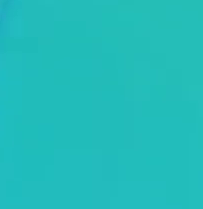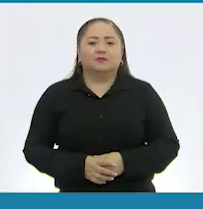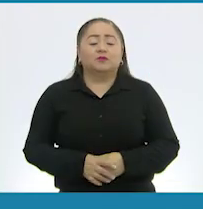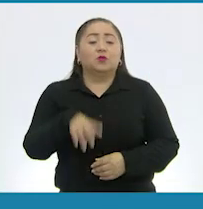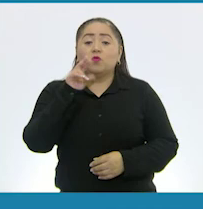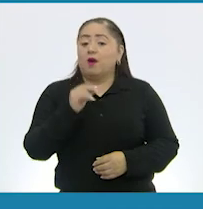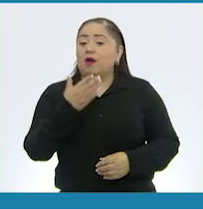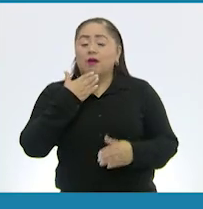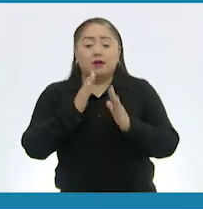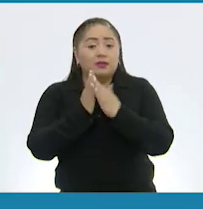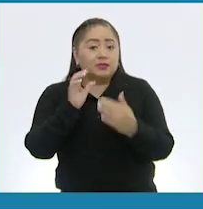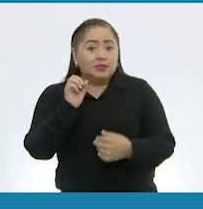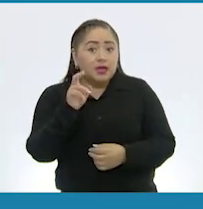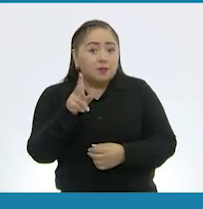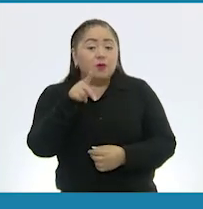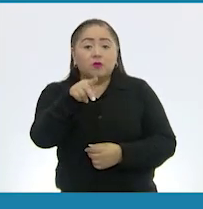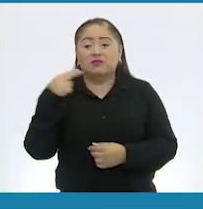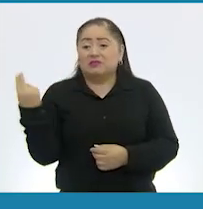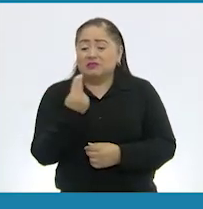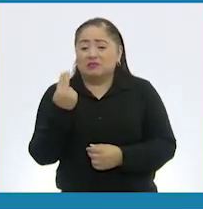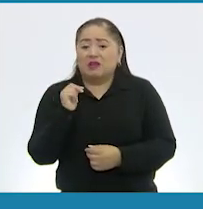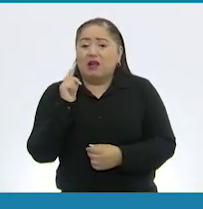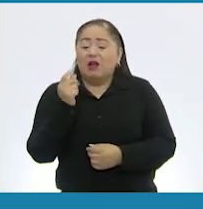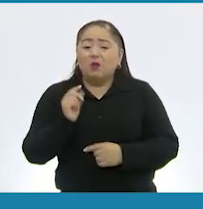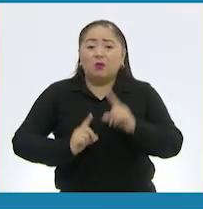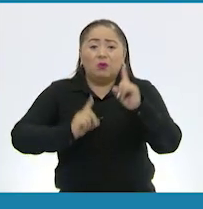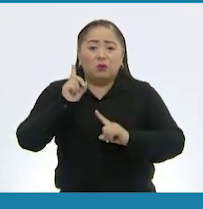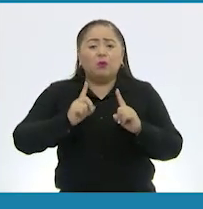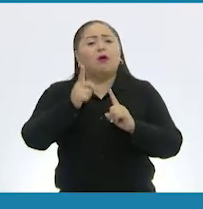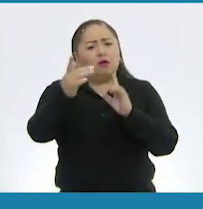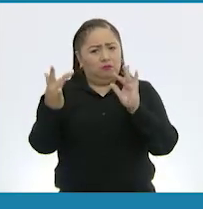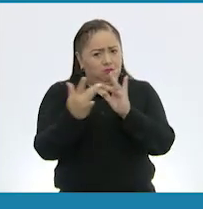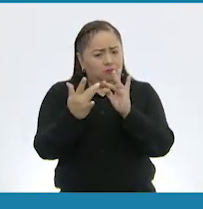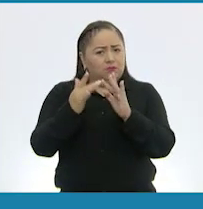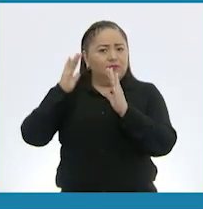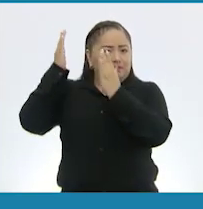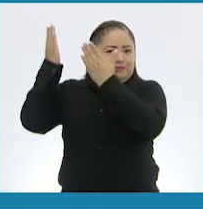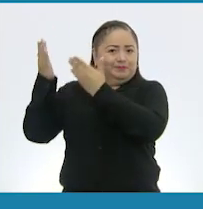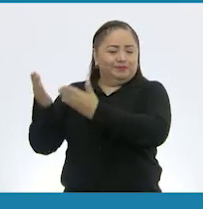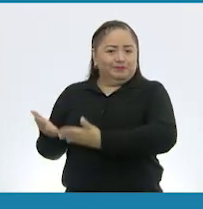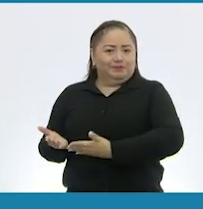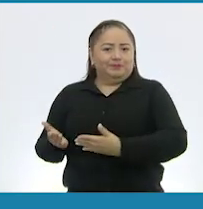Si no tienes el libro de texto o necesitas ayuda para responder tus dudas, contáctanos.